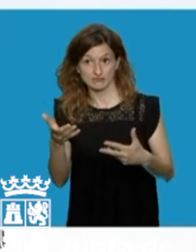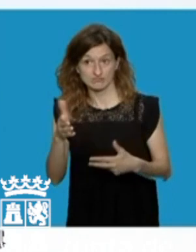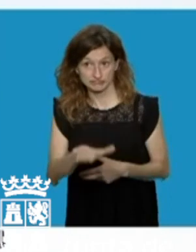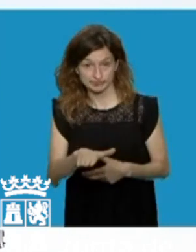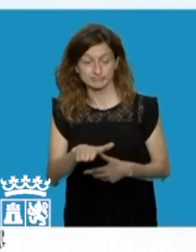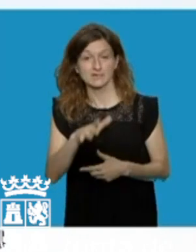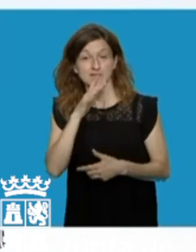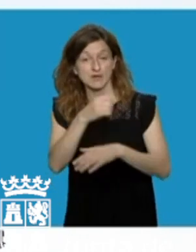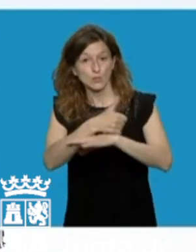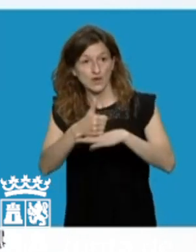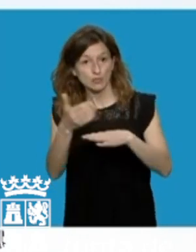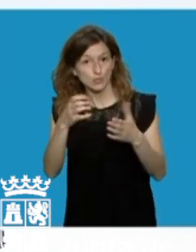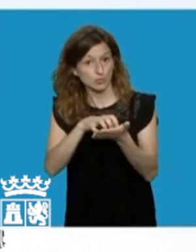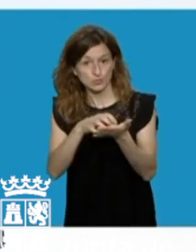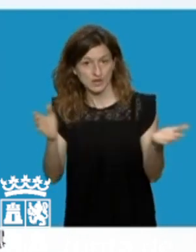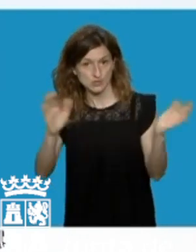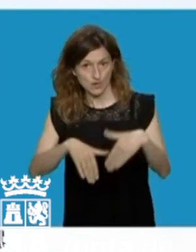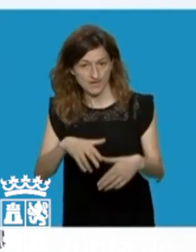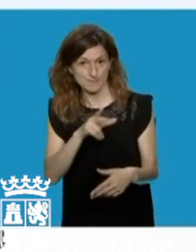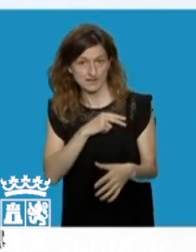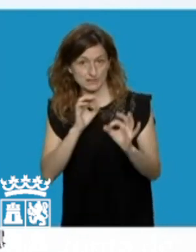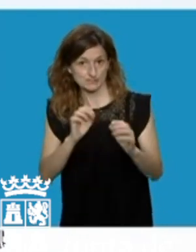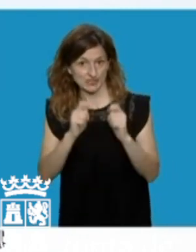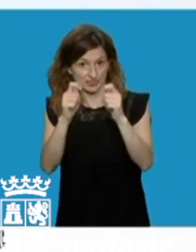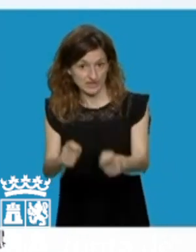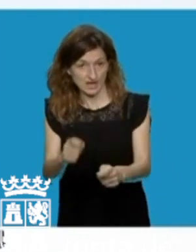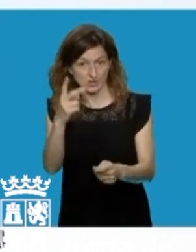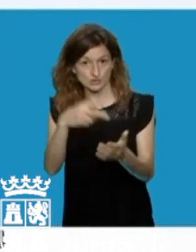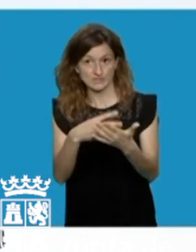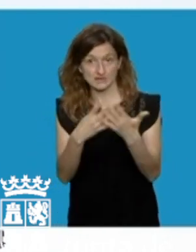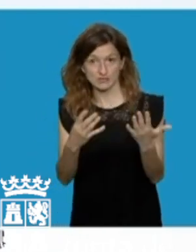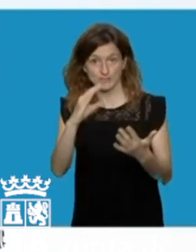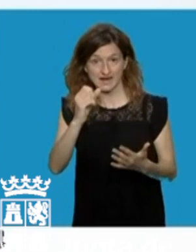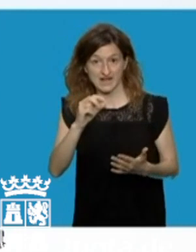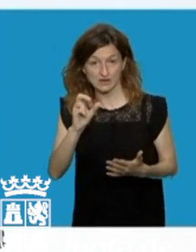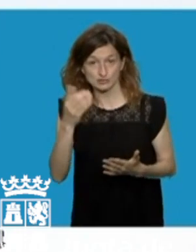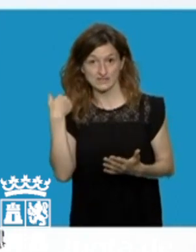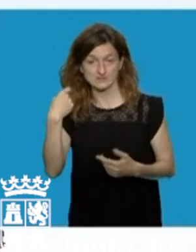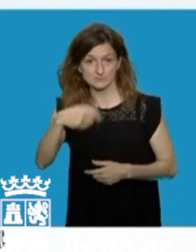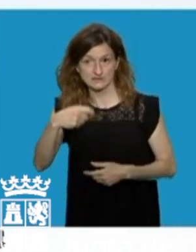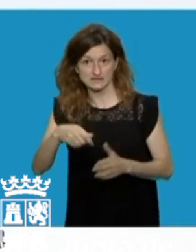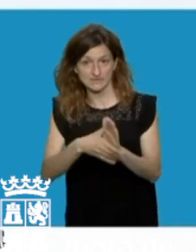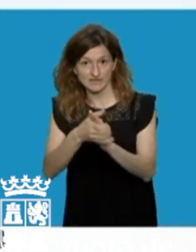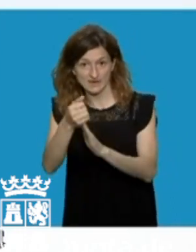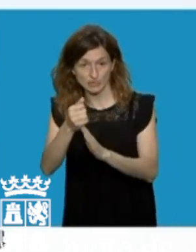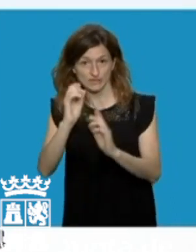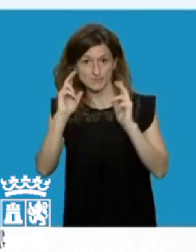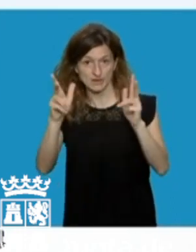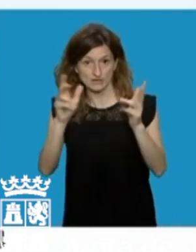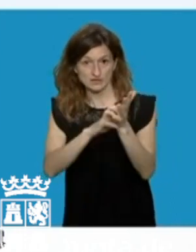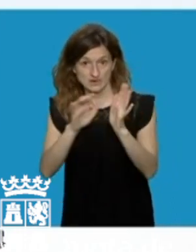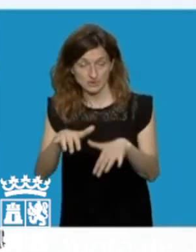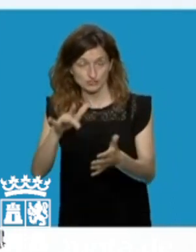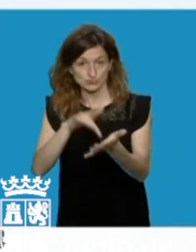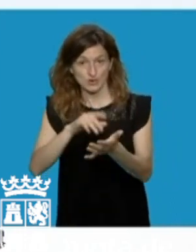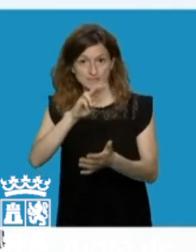dudas a la hora de conceder una de las menciones especiales de 2019 a Carlos, que fue presidente de la Federación de Baloncesto de Castilla y León